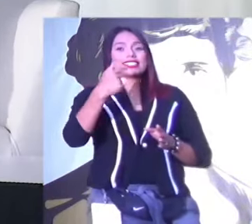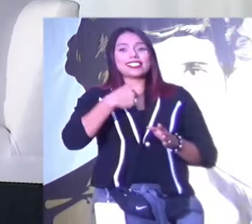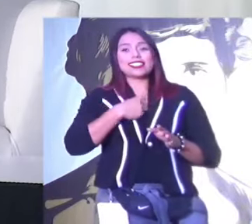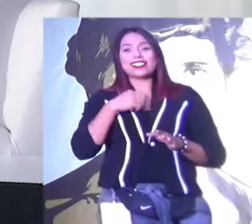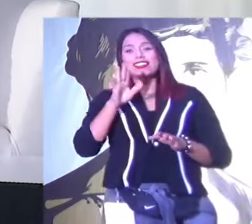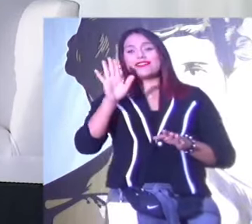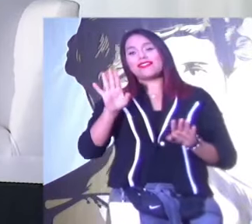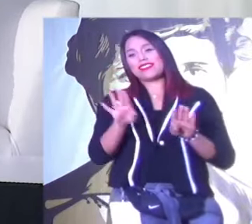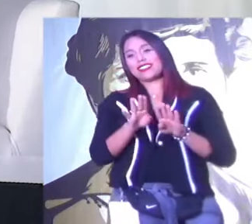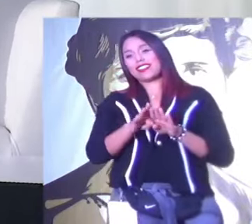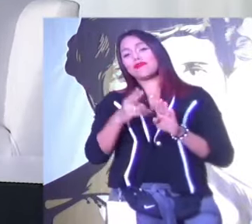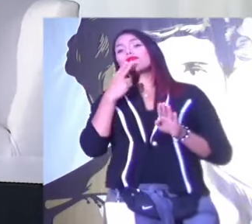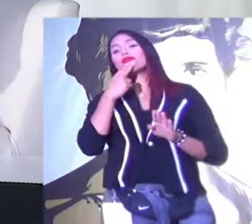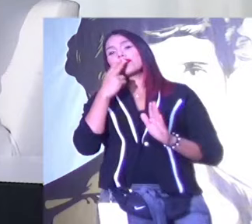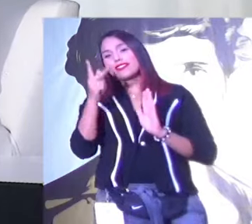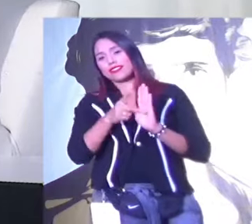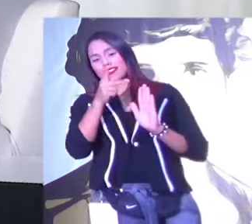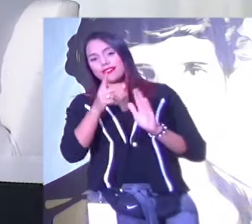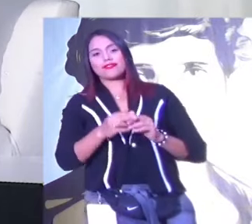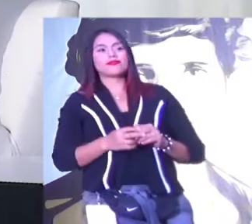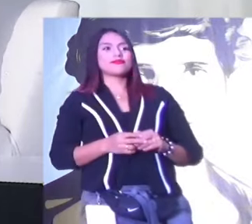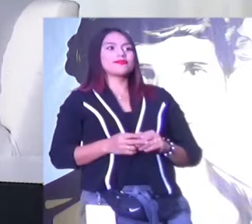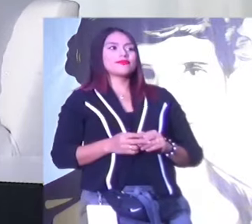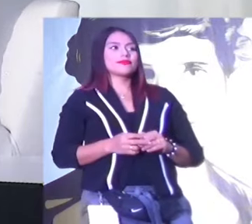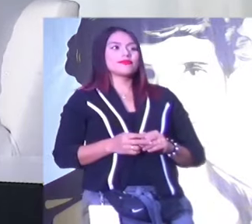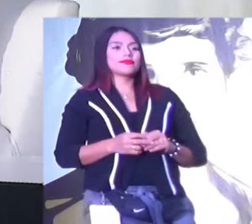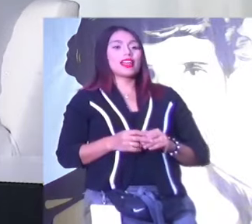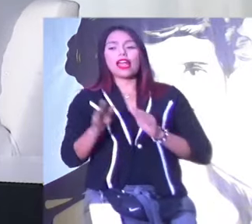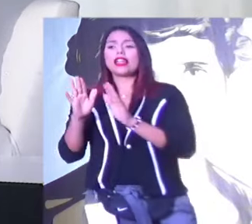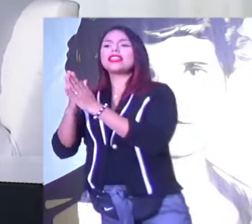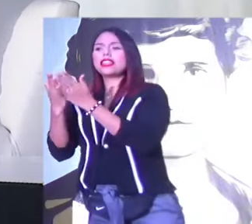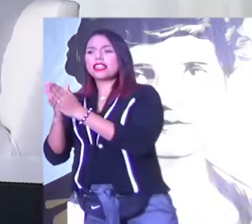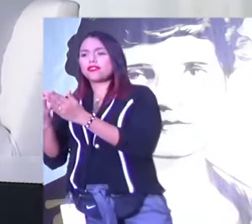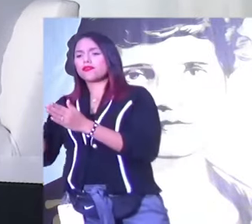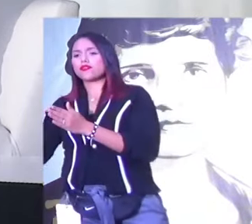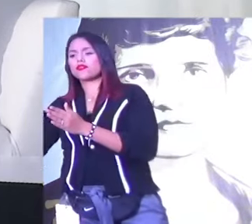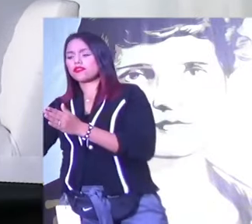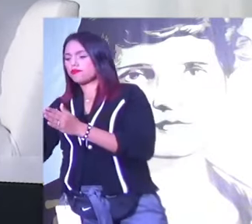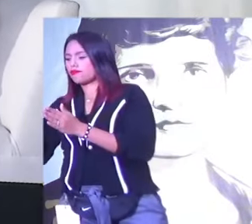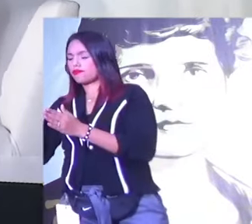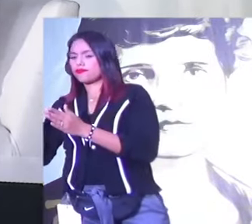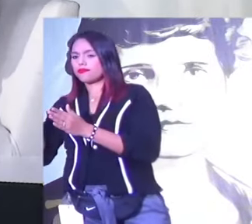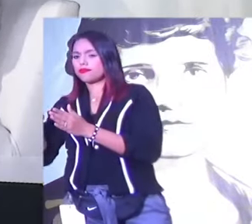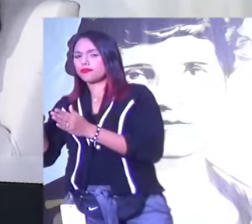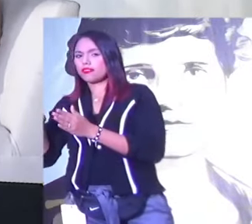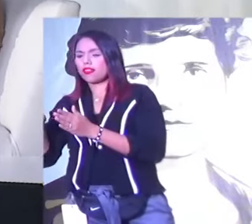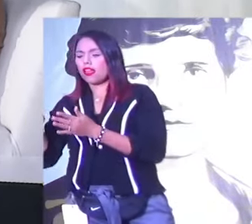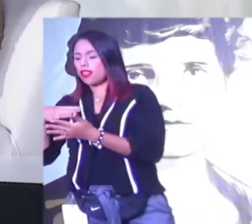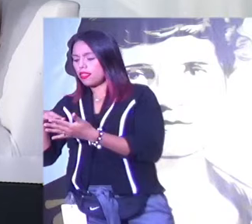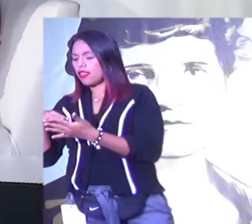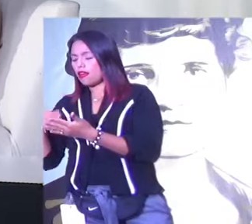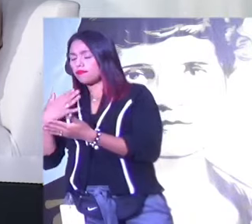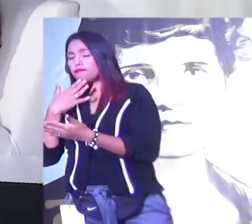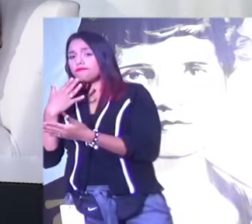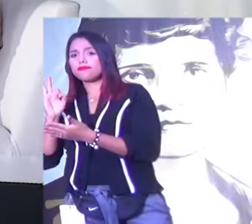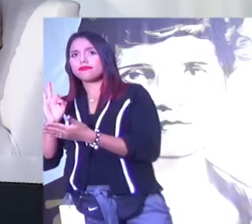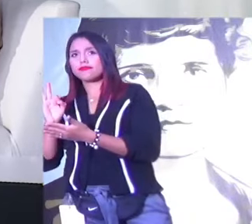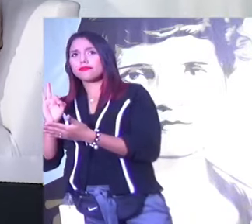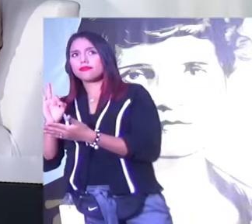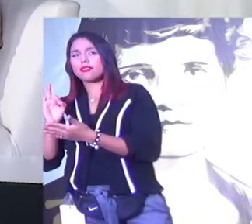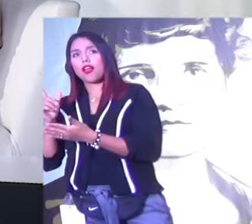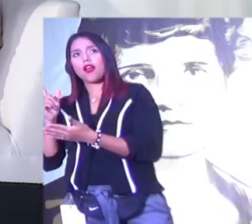De repente un texto que me funciona bien en Idos de la Mente, en una parte, digo, híjole, qué maravilloso, si lo